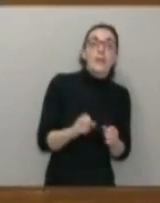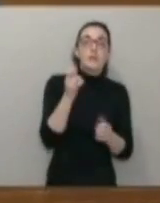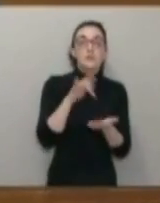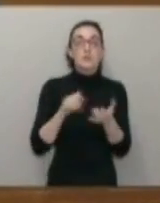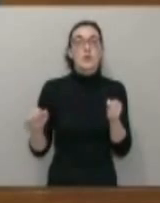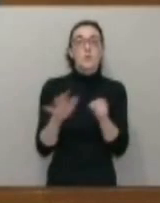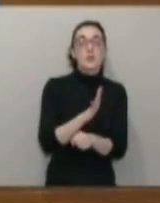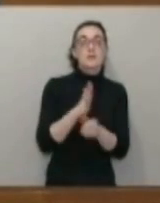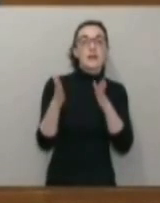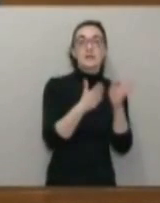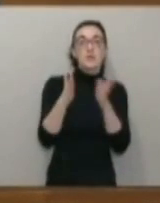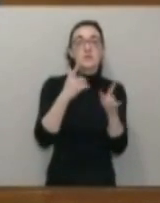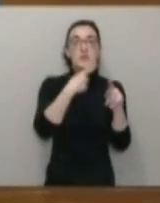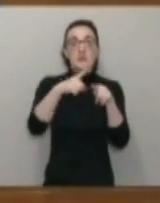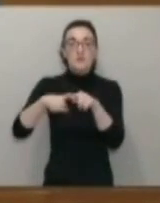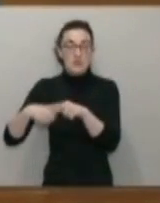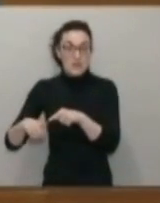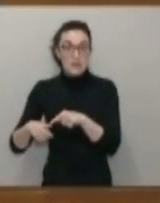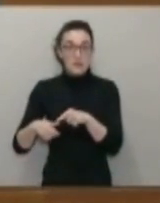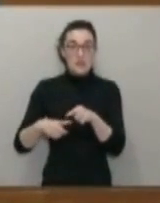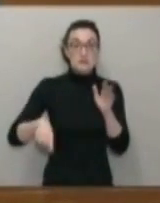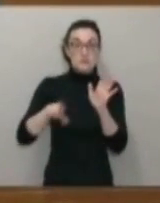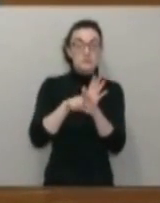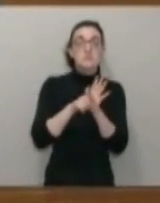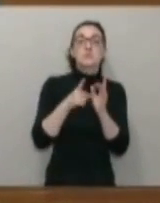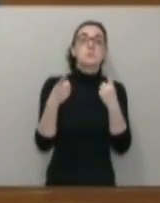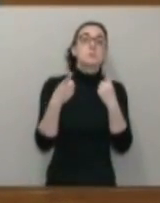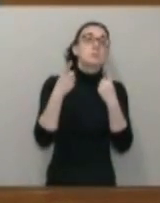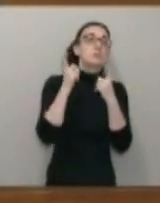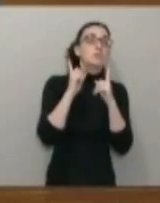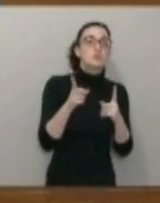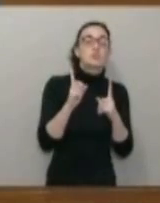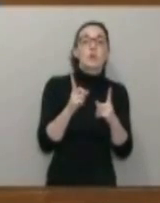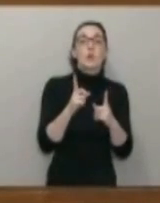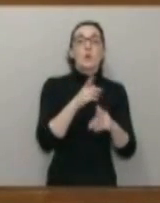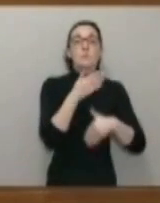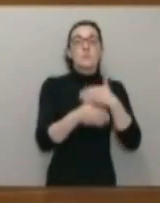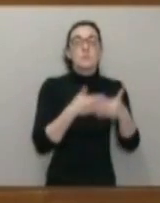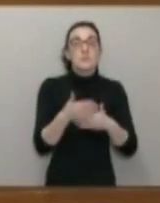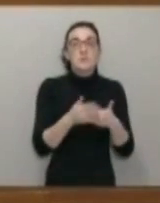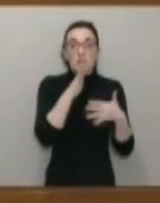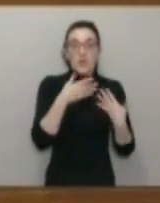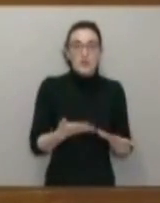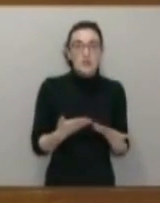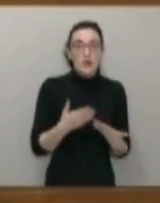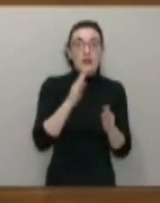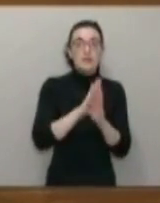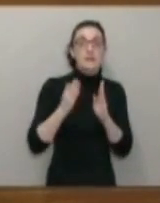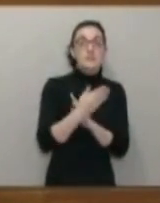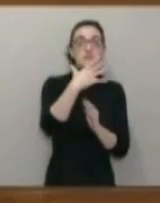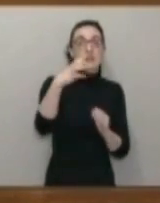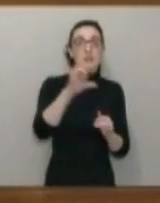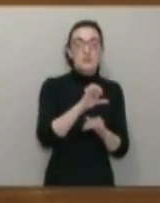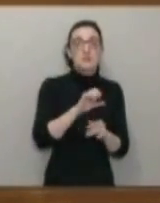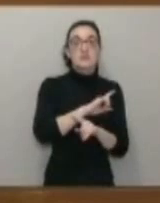en distintas etapas del proceso legislativo, no necesariamente a través del procedimiento contemplado actualmente a través del CES, así